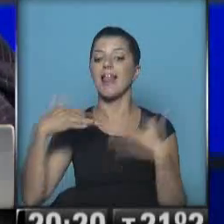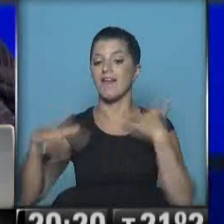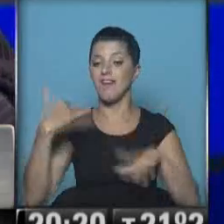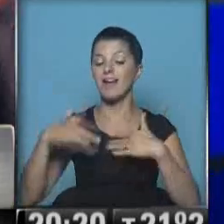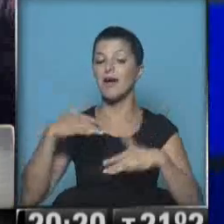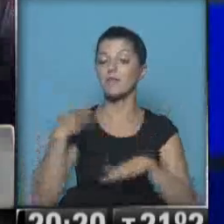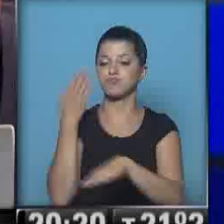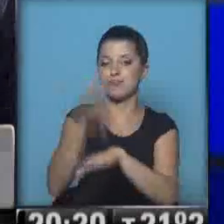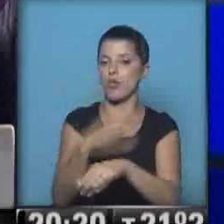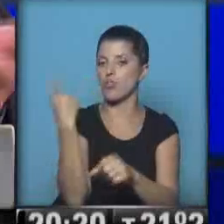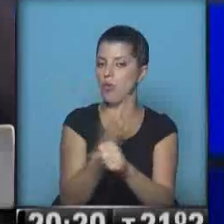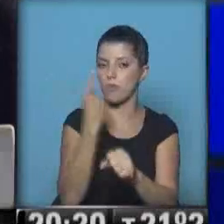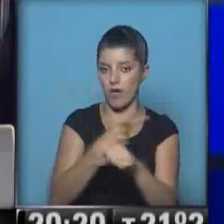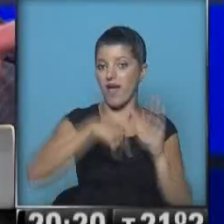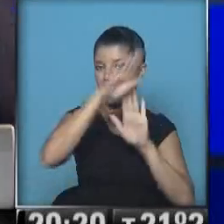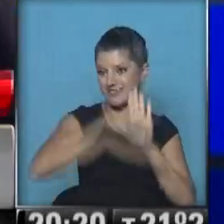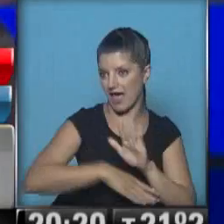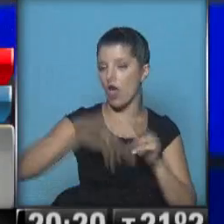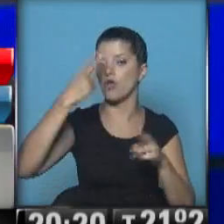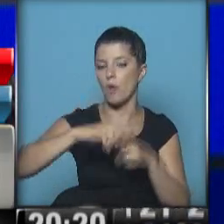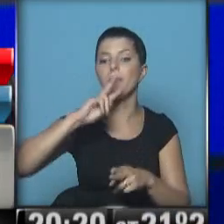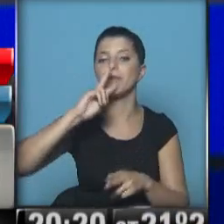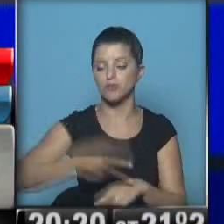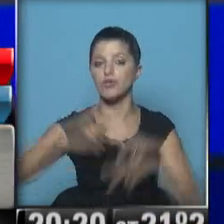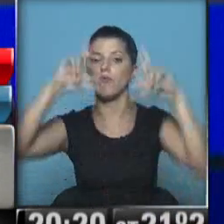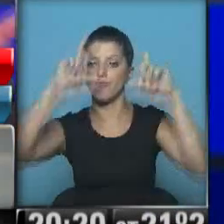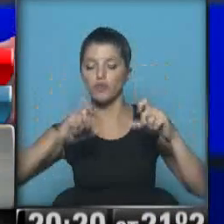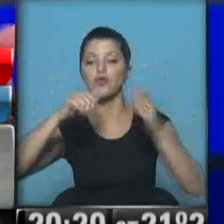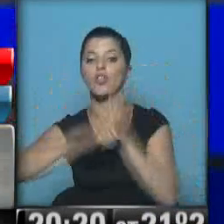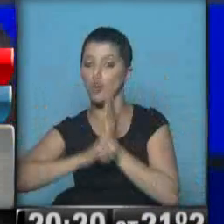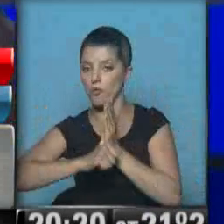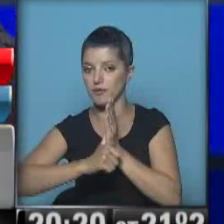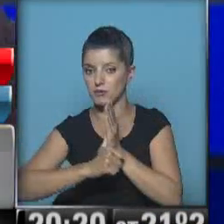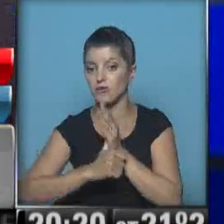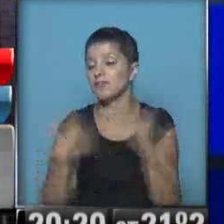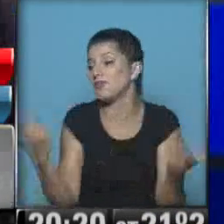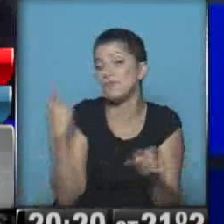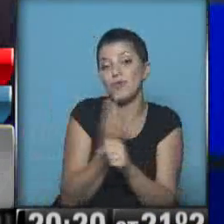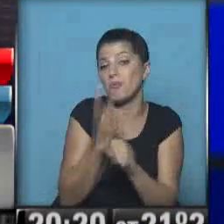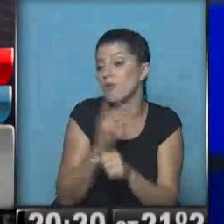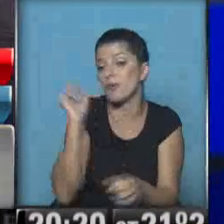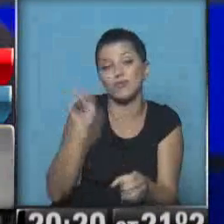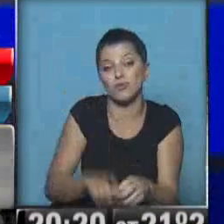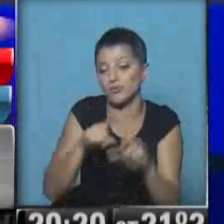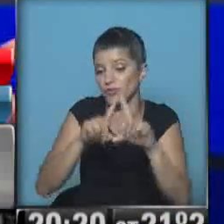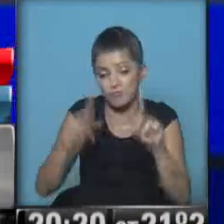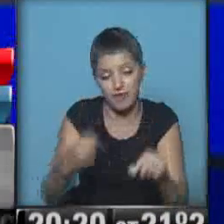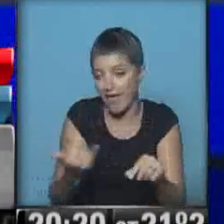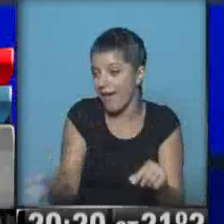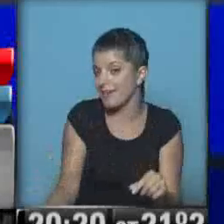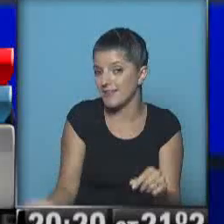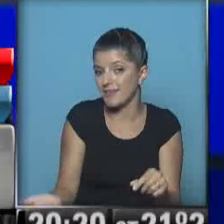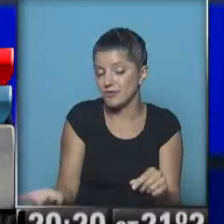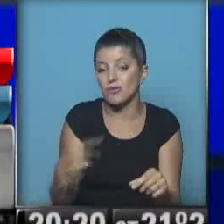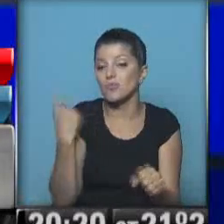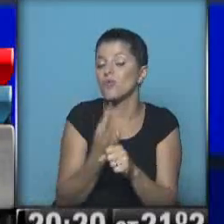listado que está nombre apellido número de documento y fotografía si no no hay otra forma son socios y van con su ticket así que no hay